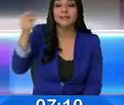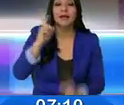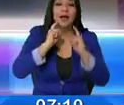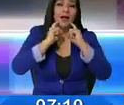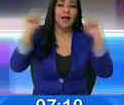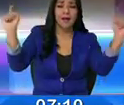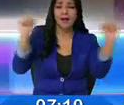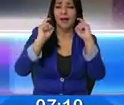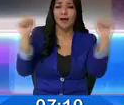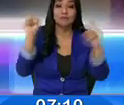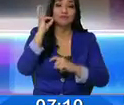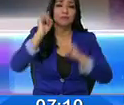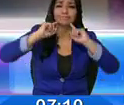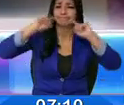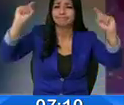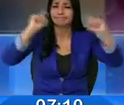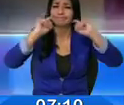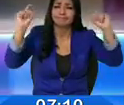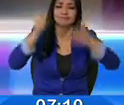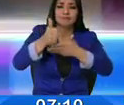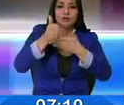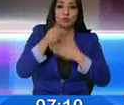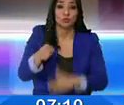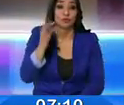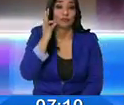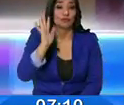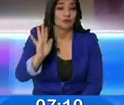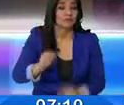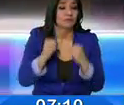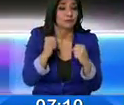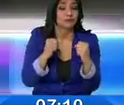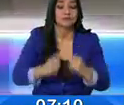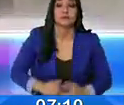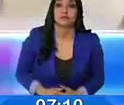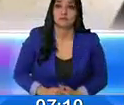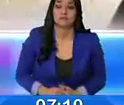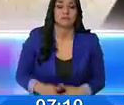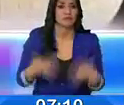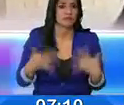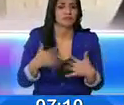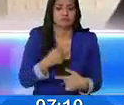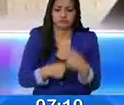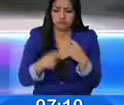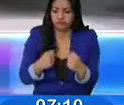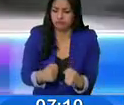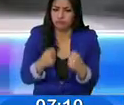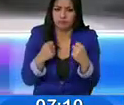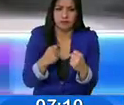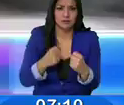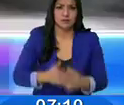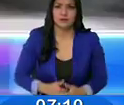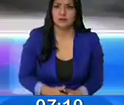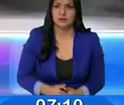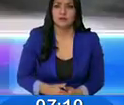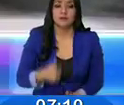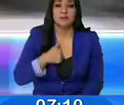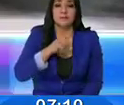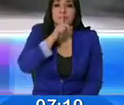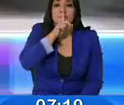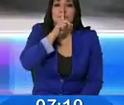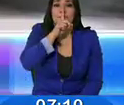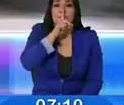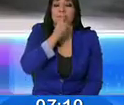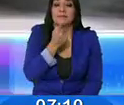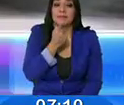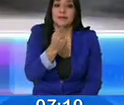decía, auxilio, auxilio, gritaba la señora duro. Las heridas eran profundas, ¿no? Por aquí, por aquí. Ella no decía nada, solo que ella decía